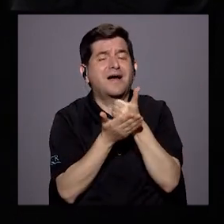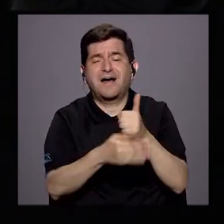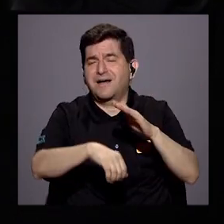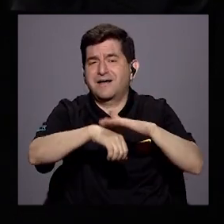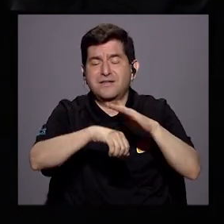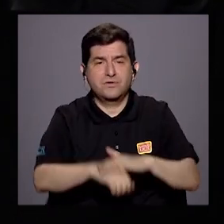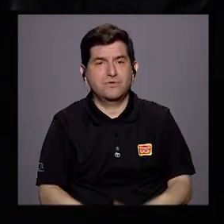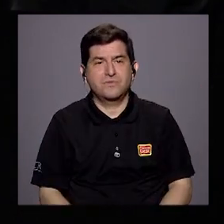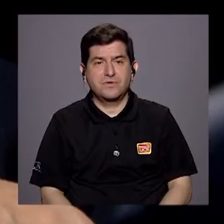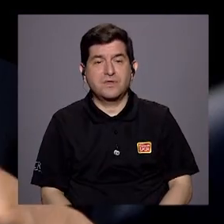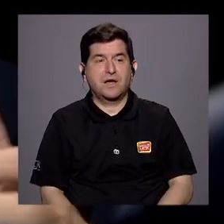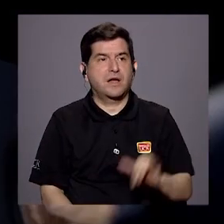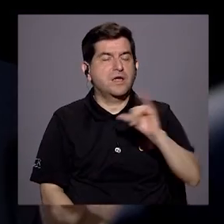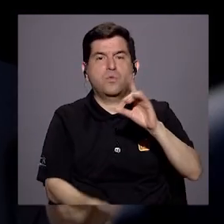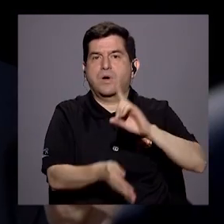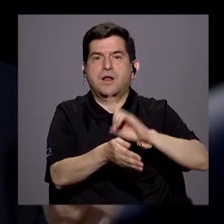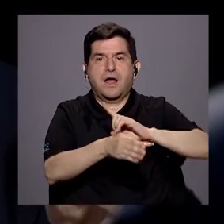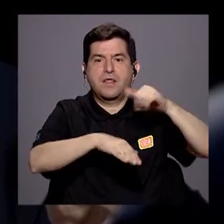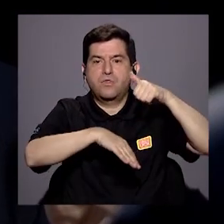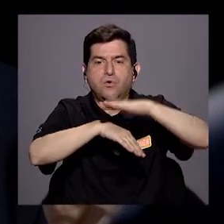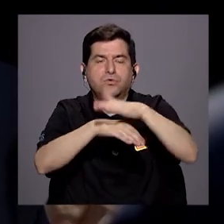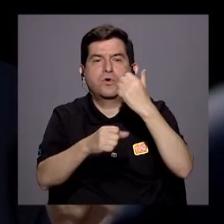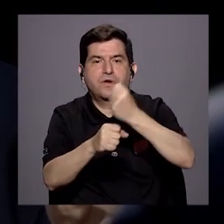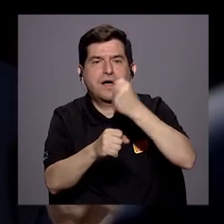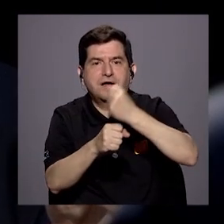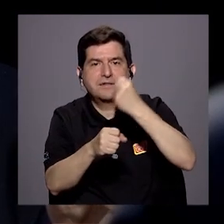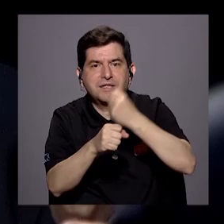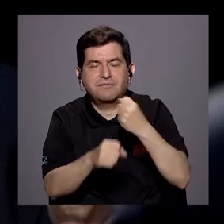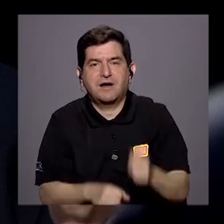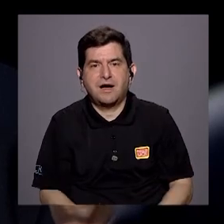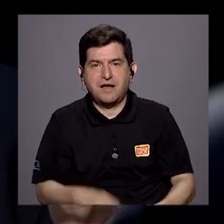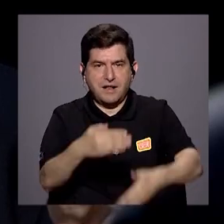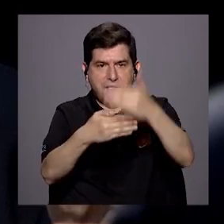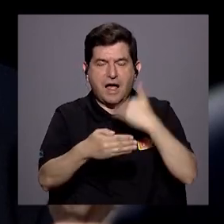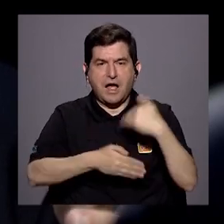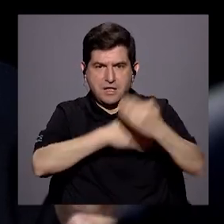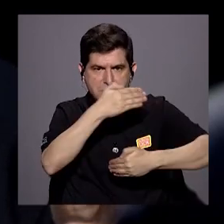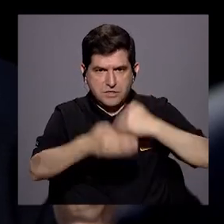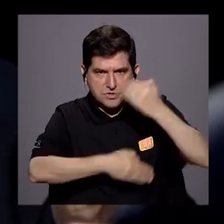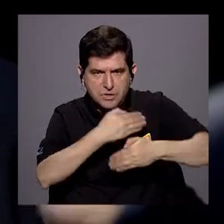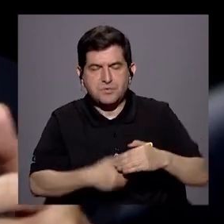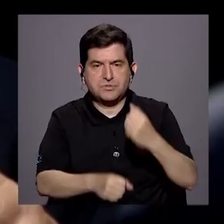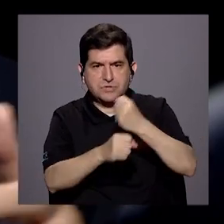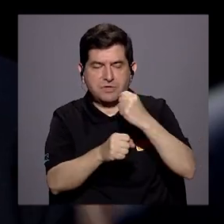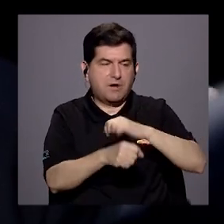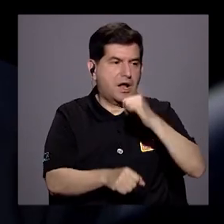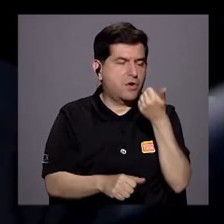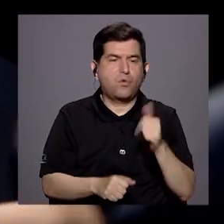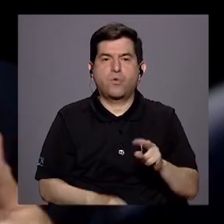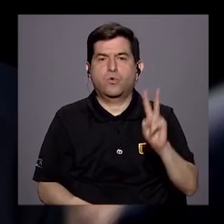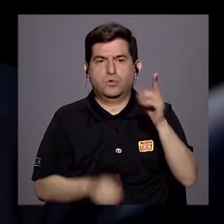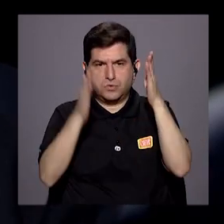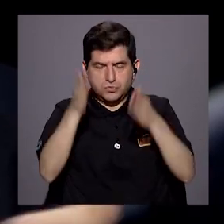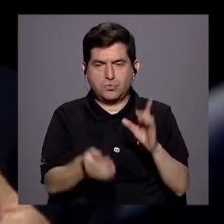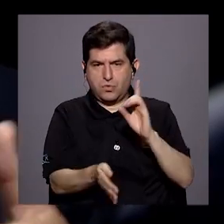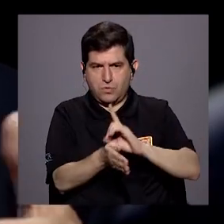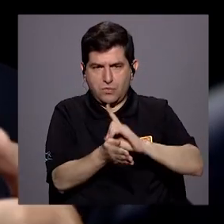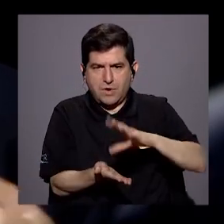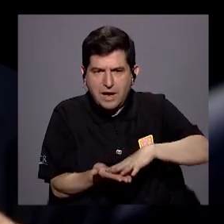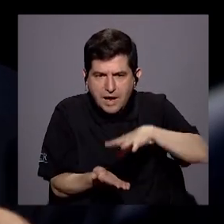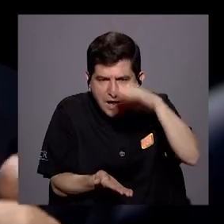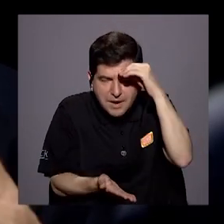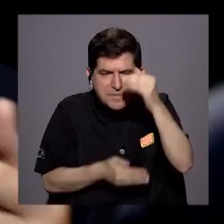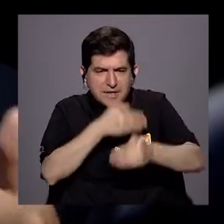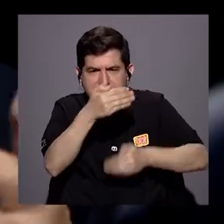ayuda es como si a un médico lo mandaremos a ejercer la medicina antes del internado antes de esto hay muchos médicos porque